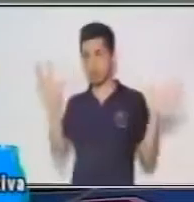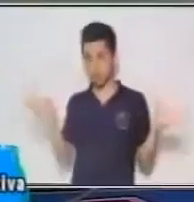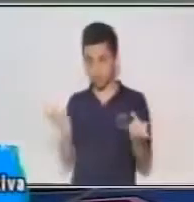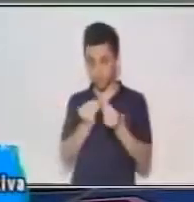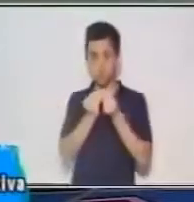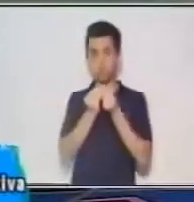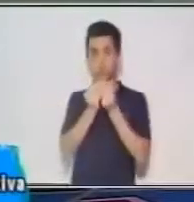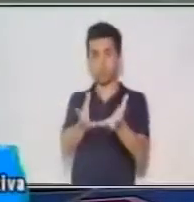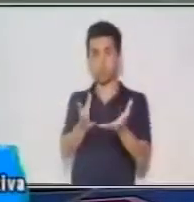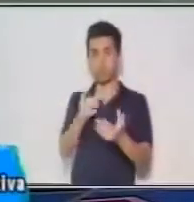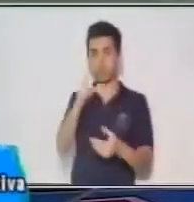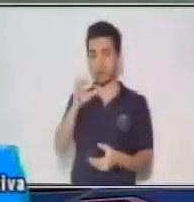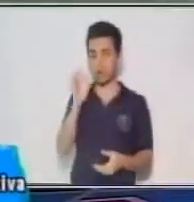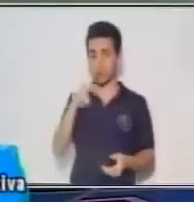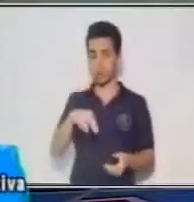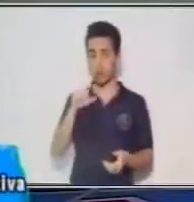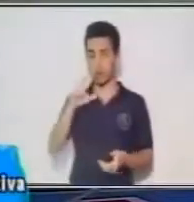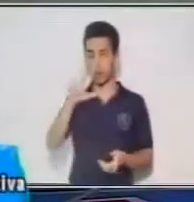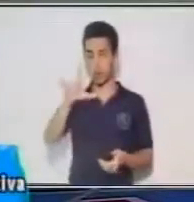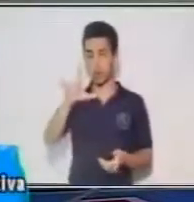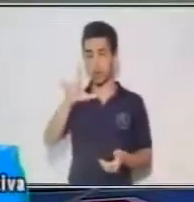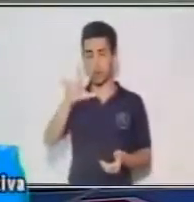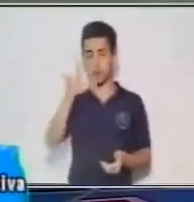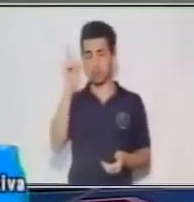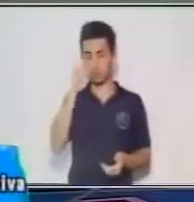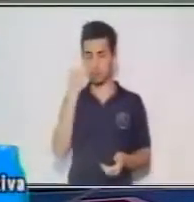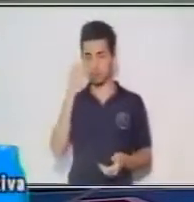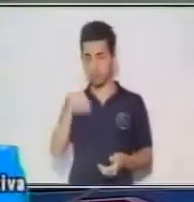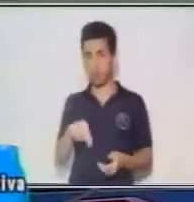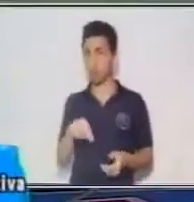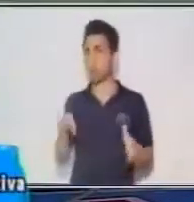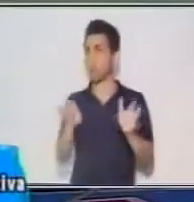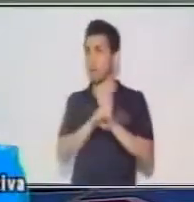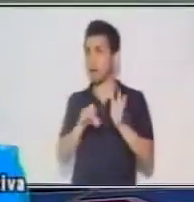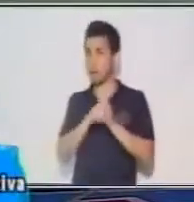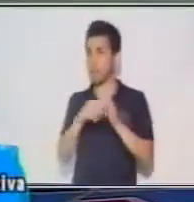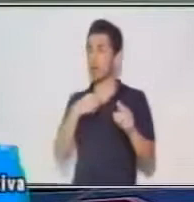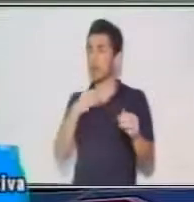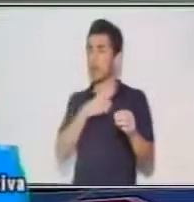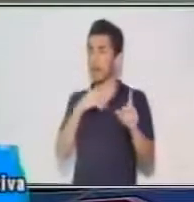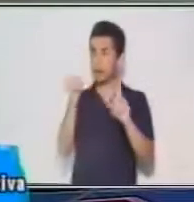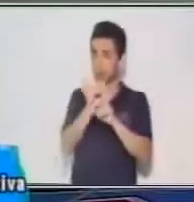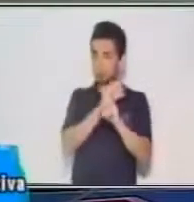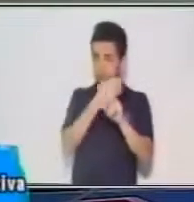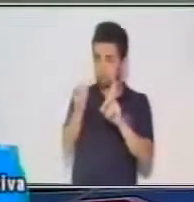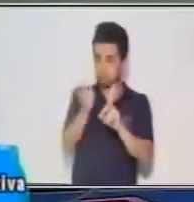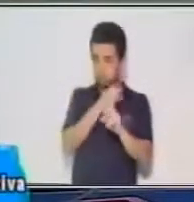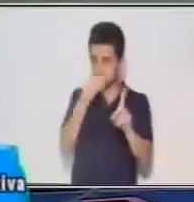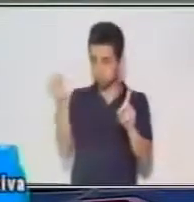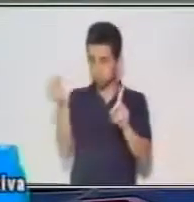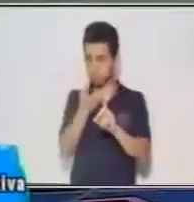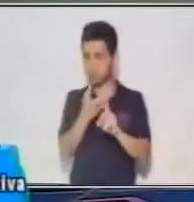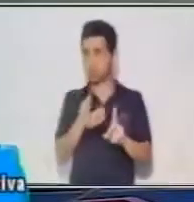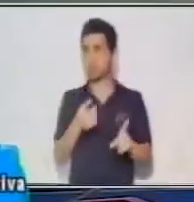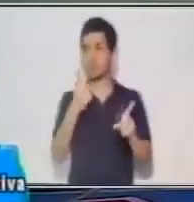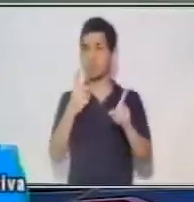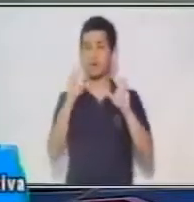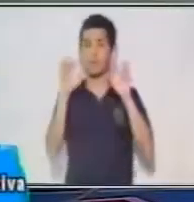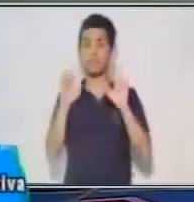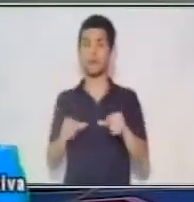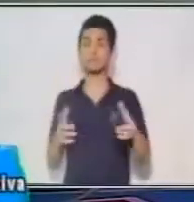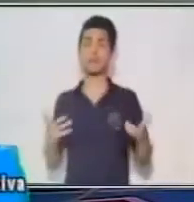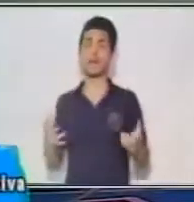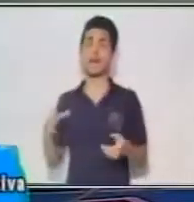Ahora imaginémonos que estamos tratando de convencer a una persona